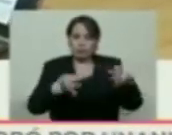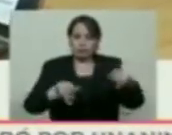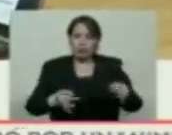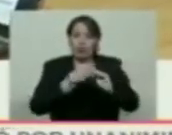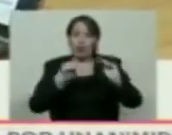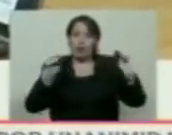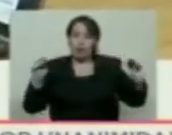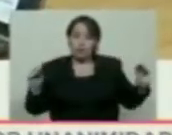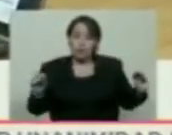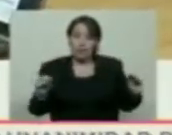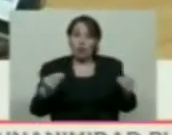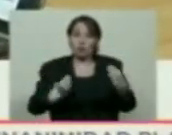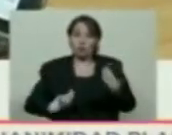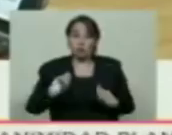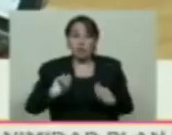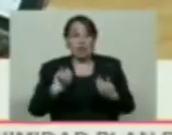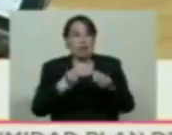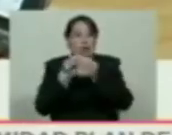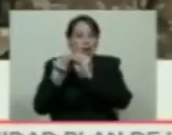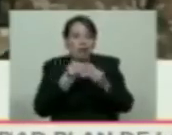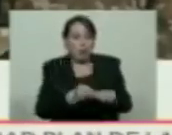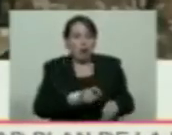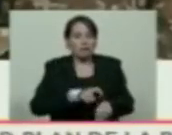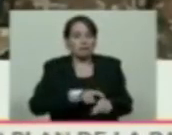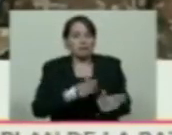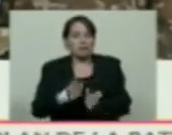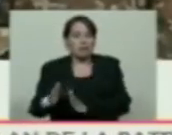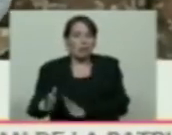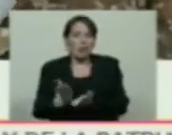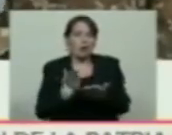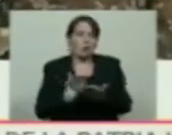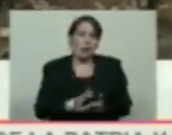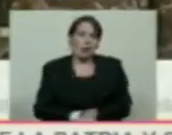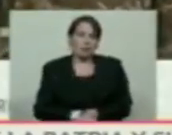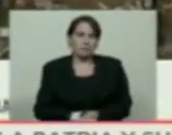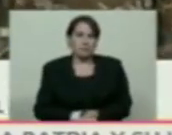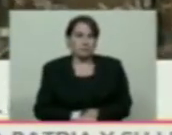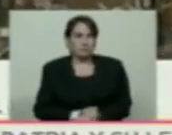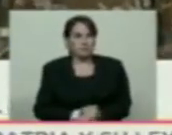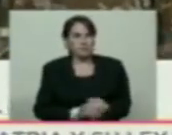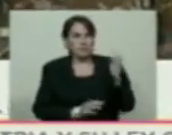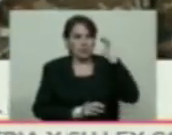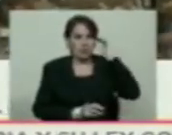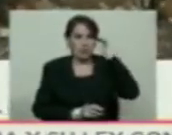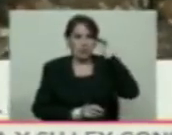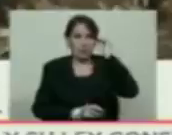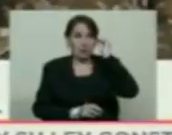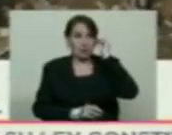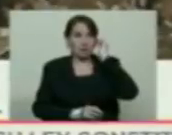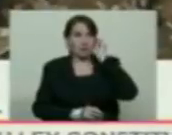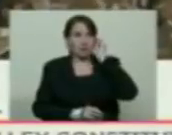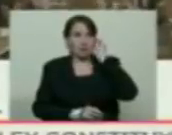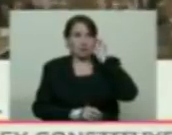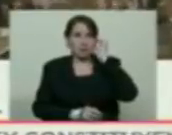con la información para adecuar el cronograma escolar. ¿Cuál es el tiempo que vamos a utilizar para recuperar las clases?